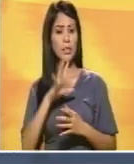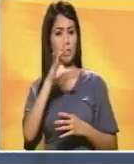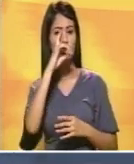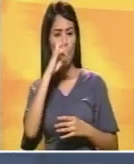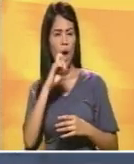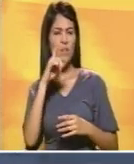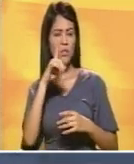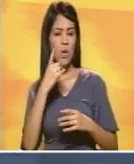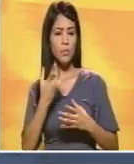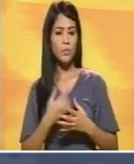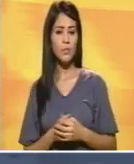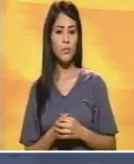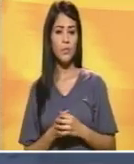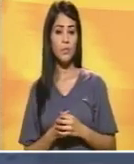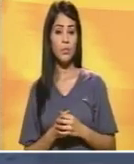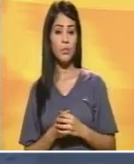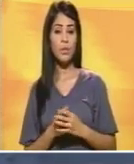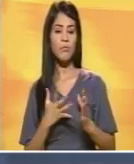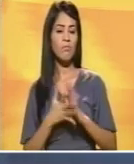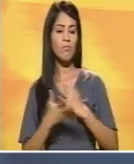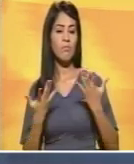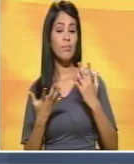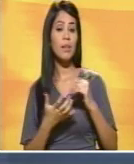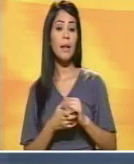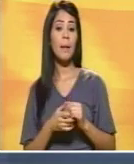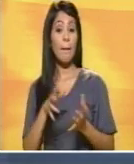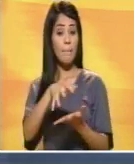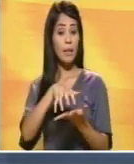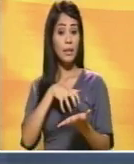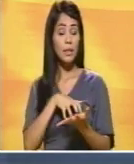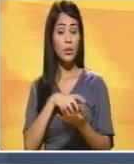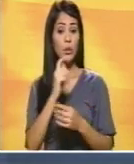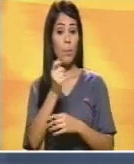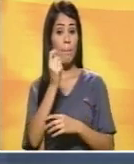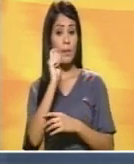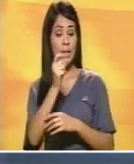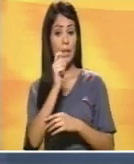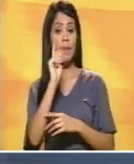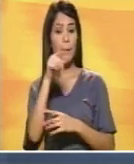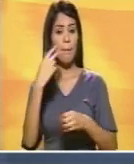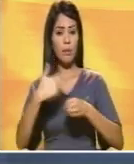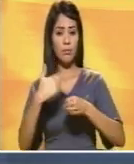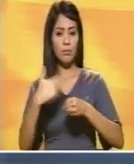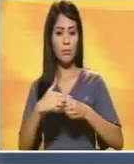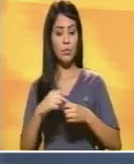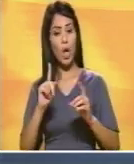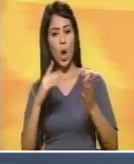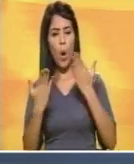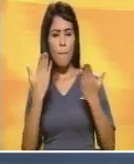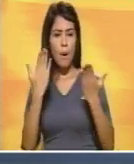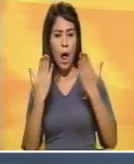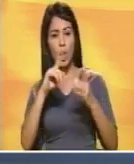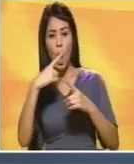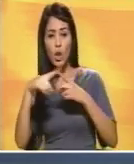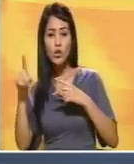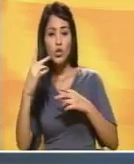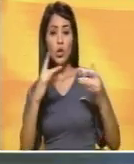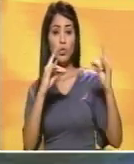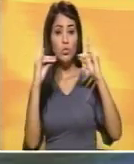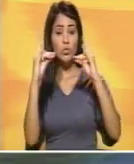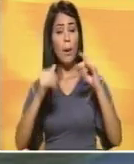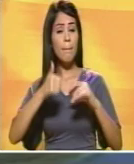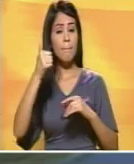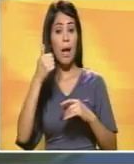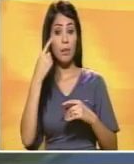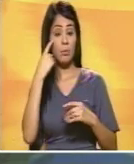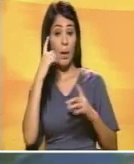5 años y servirá para el desarrollo en las áreas de agricultura, minería y petróleo. En comparación con el satélite Miranda, posee más capacidad